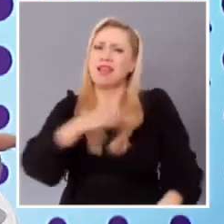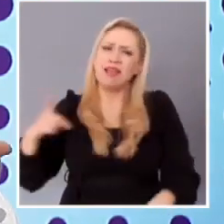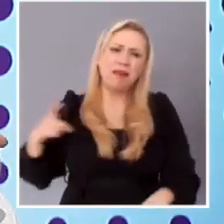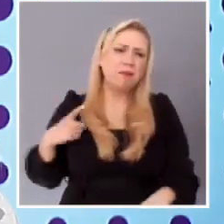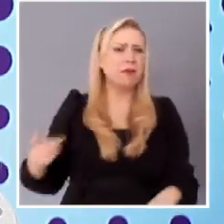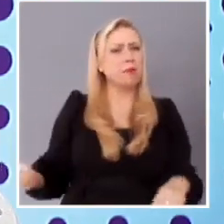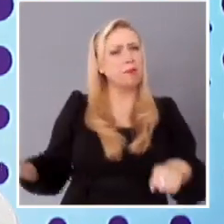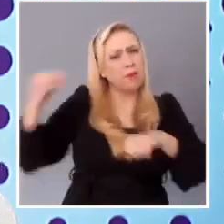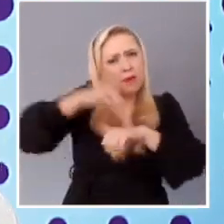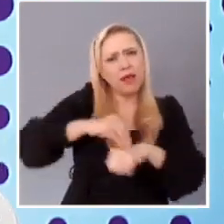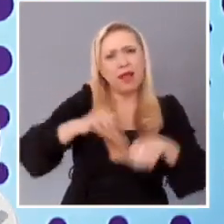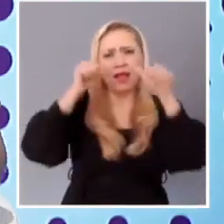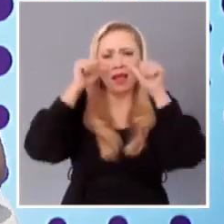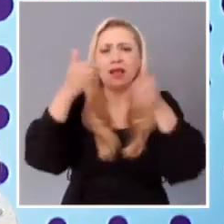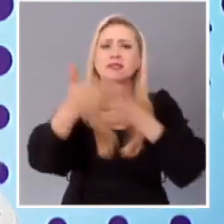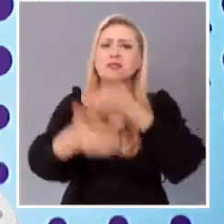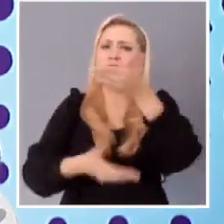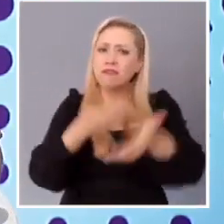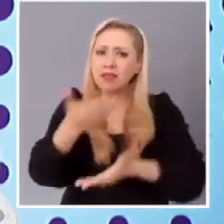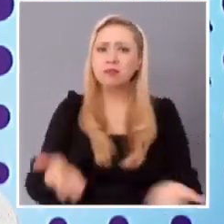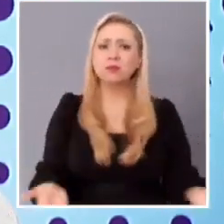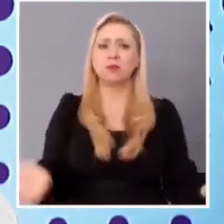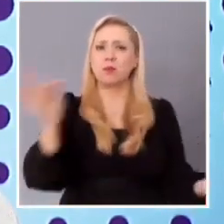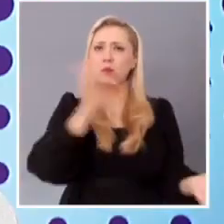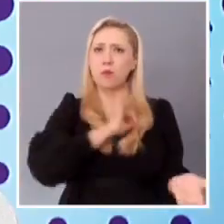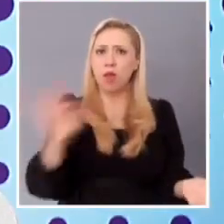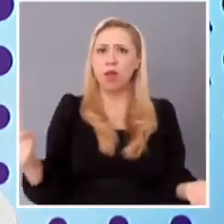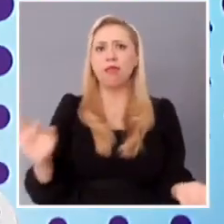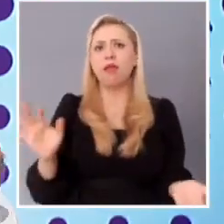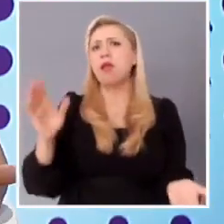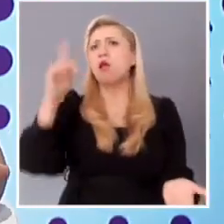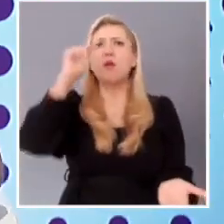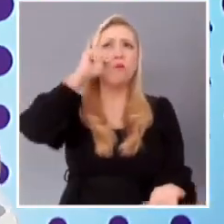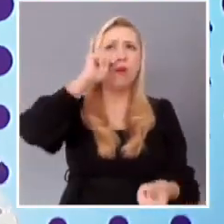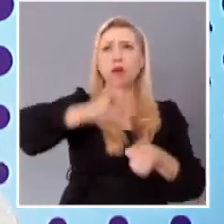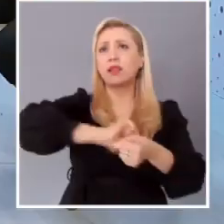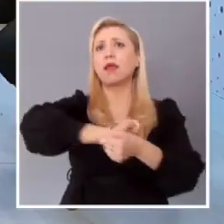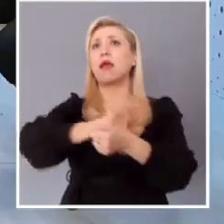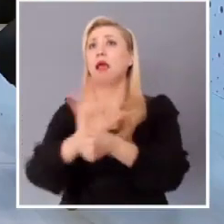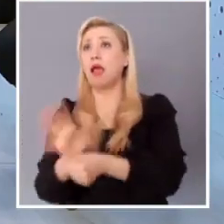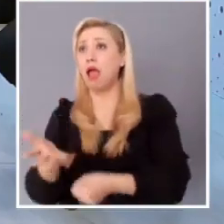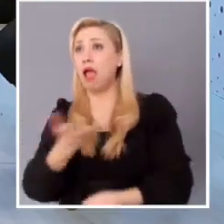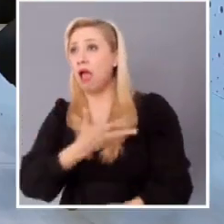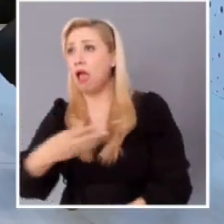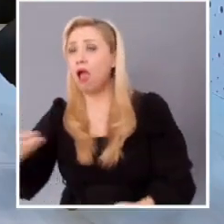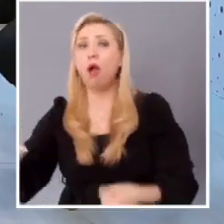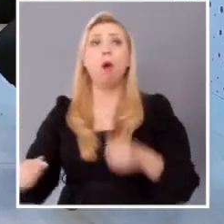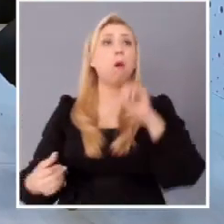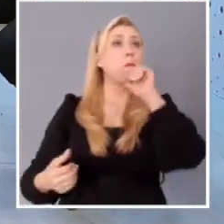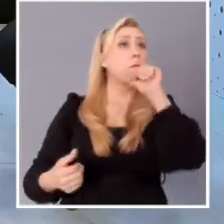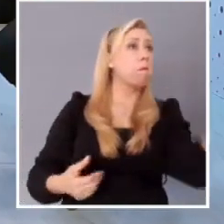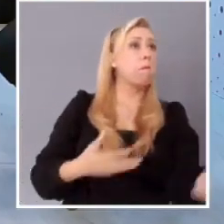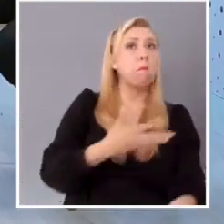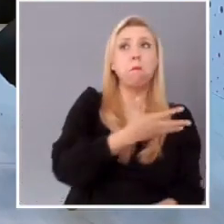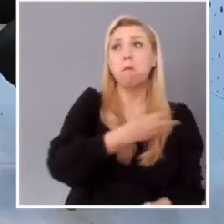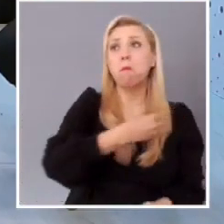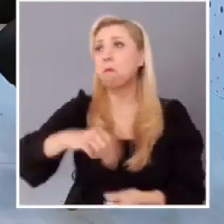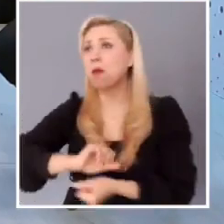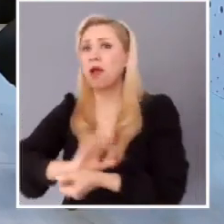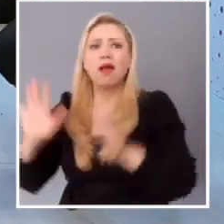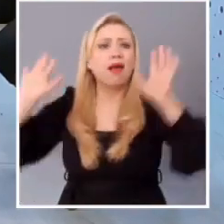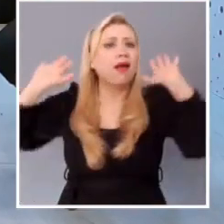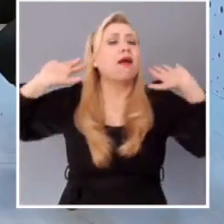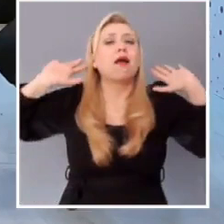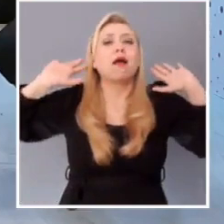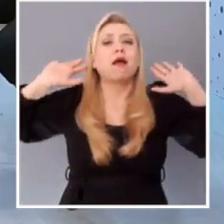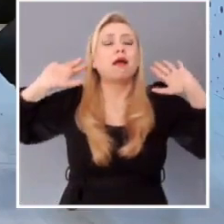acceder a ellos con o sin pandemia y quien lo requiera? O sea, dejar de estigmatizar que solo son algunas personas las que